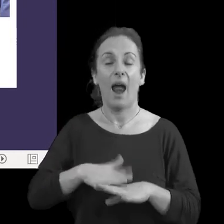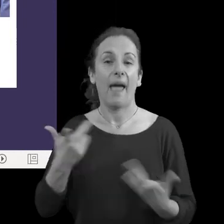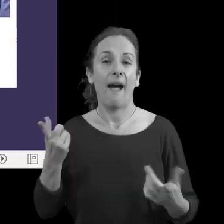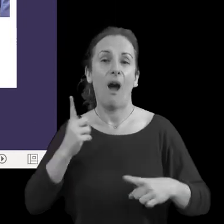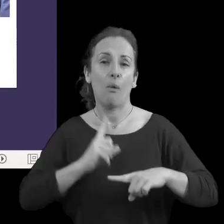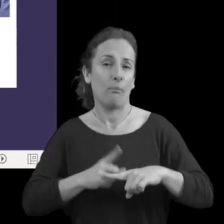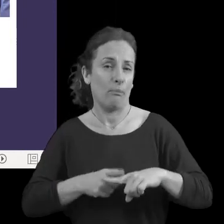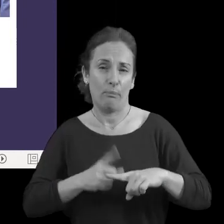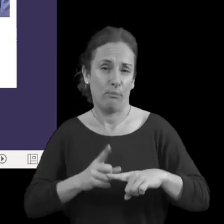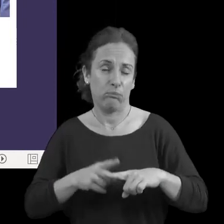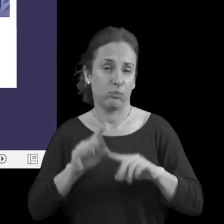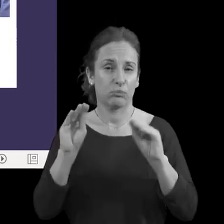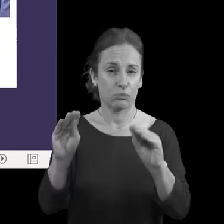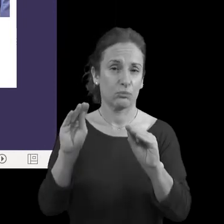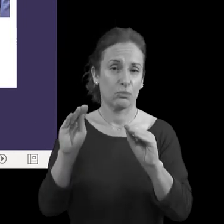gay más,